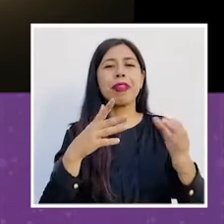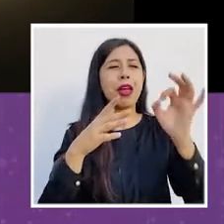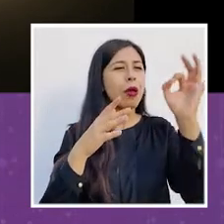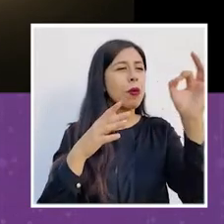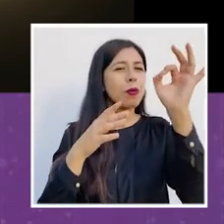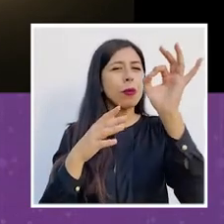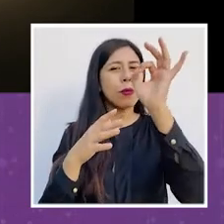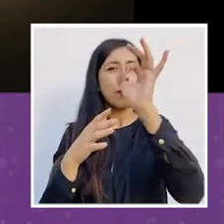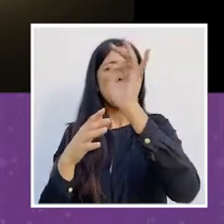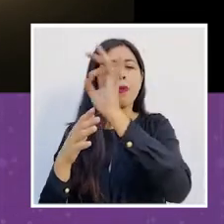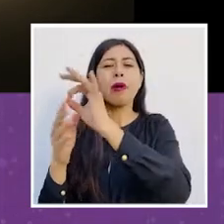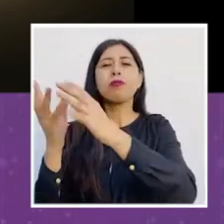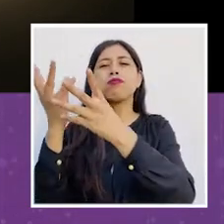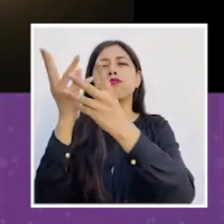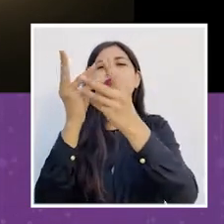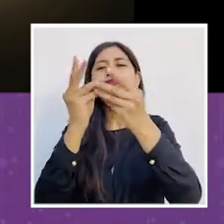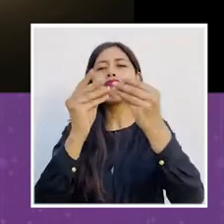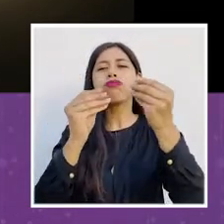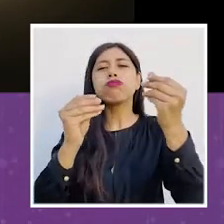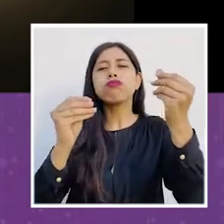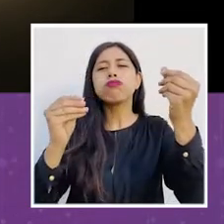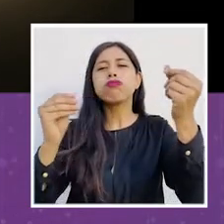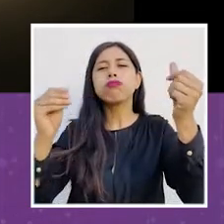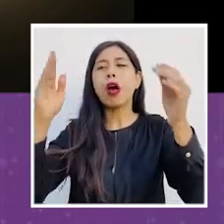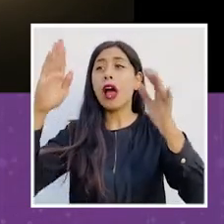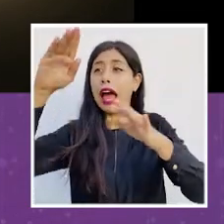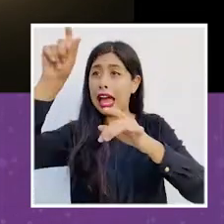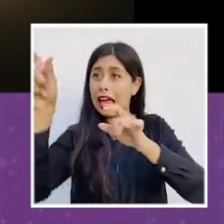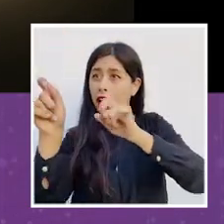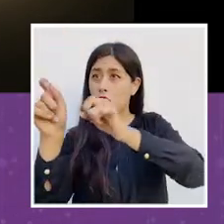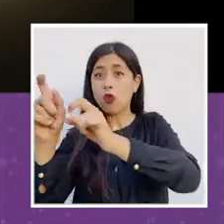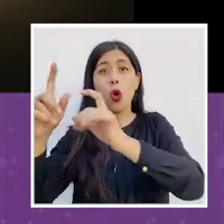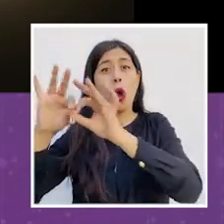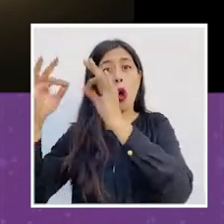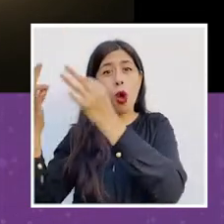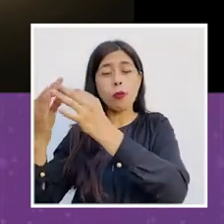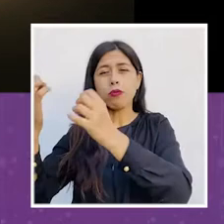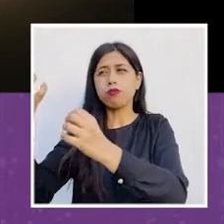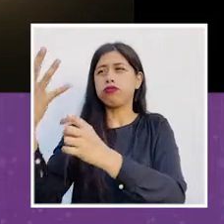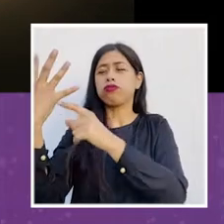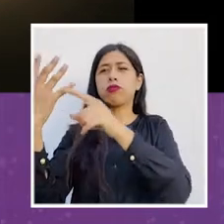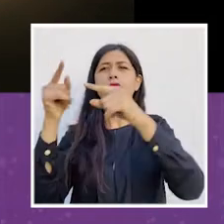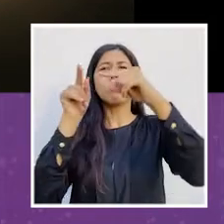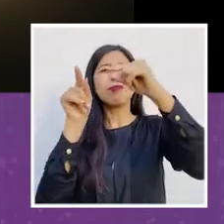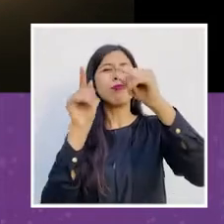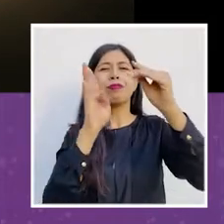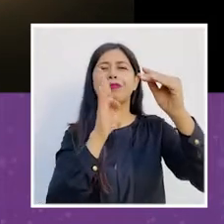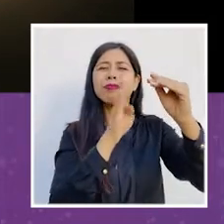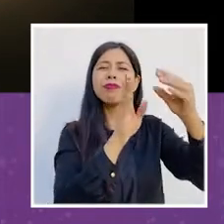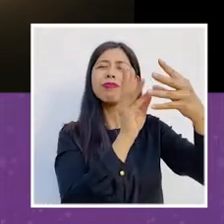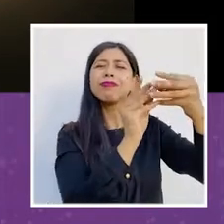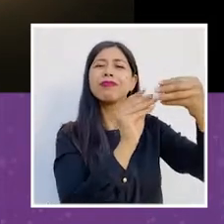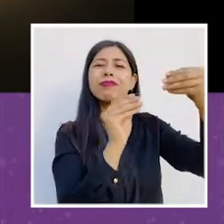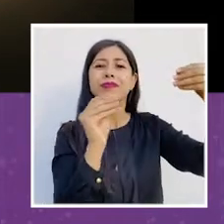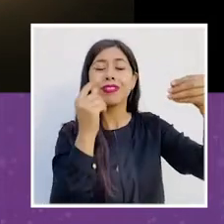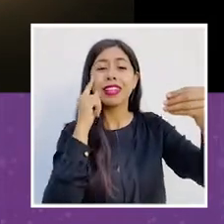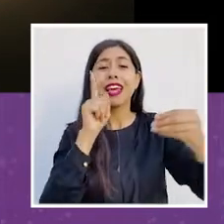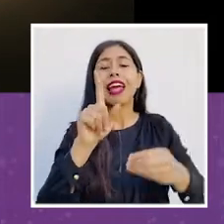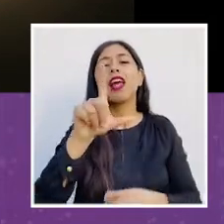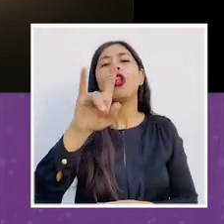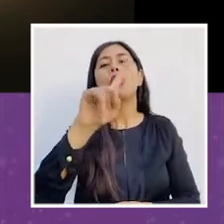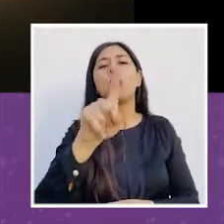que desaparecen completamente estos últimos rayos de Sol hacia la izquierda. Una fotografía hermosísima tomada por el